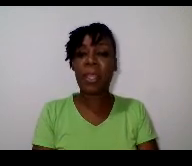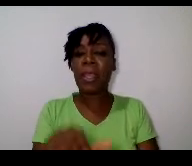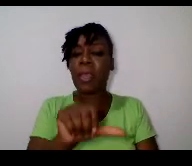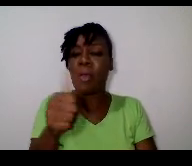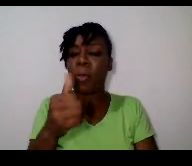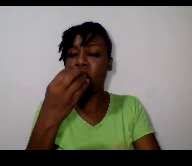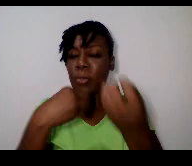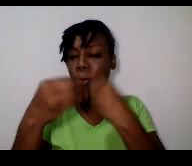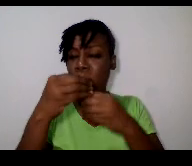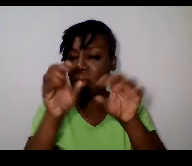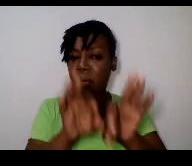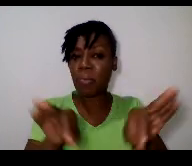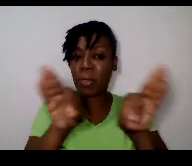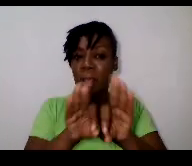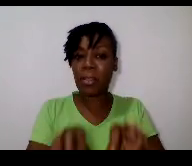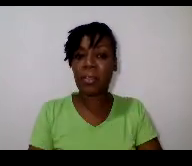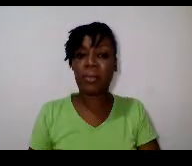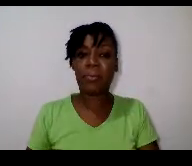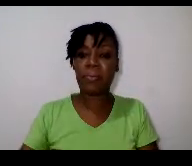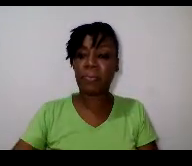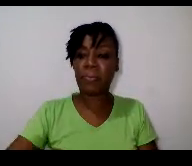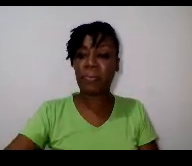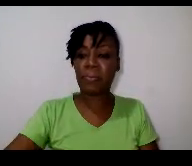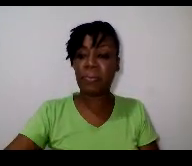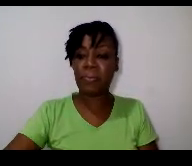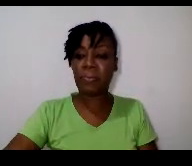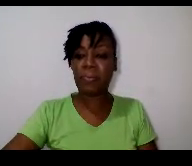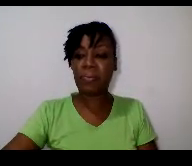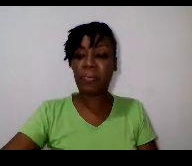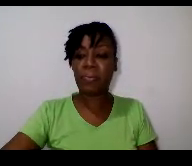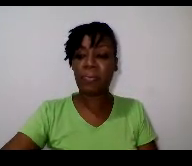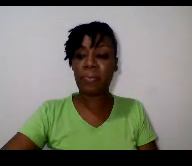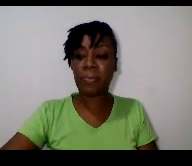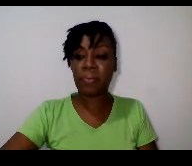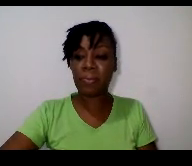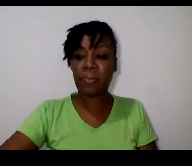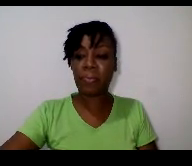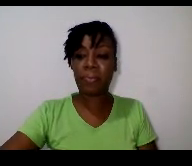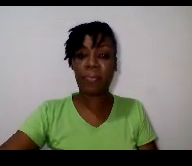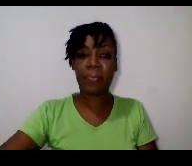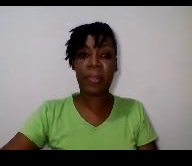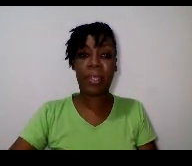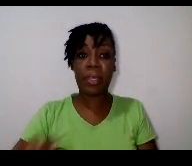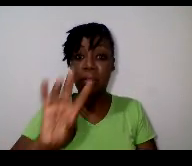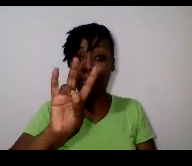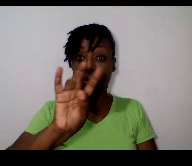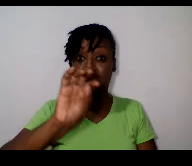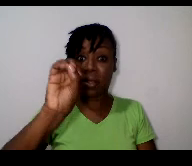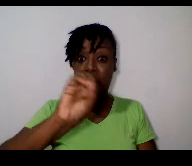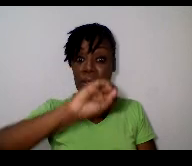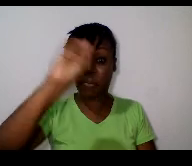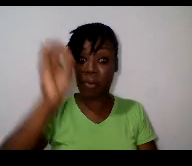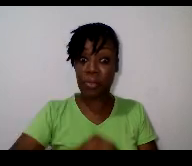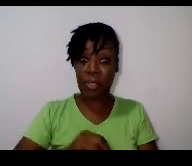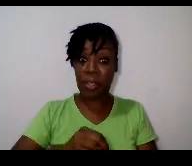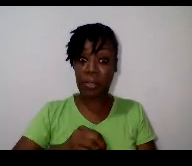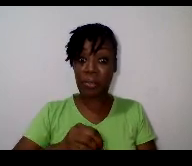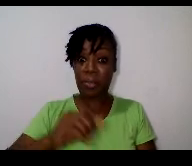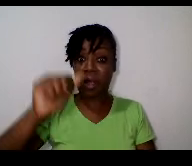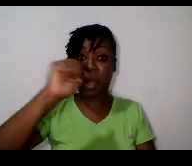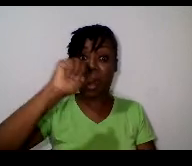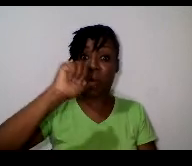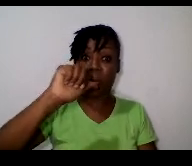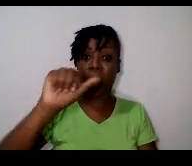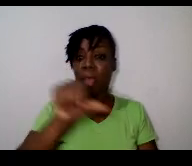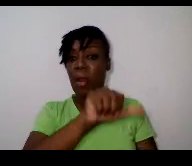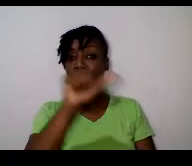alimentos importantísimos para las neuronas? Si un 70% del cerebro es de agua, el otro 30%